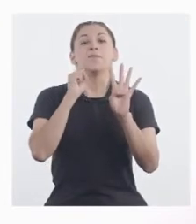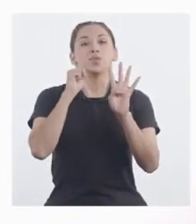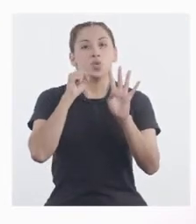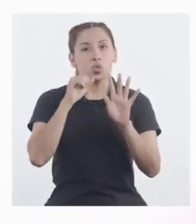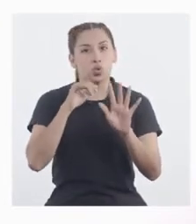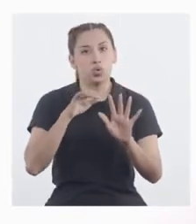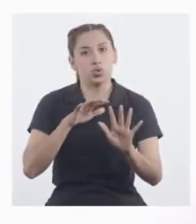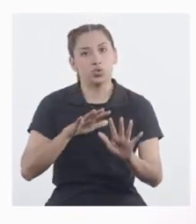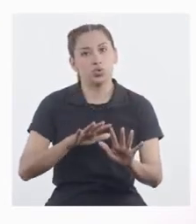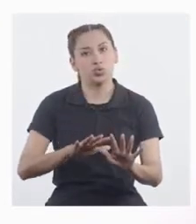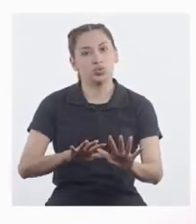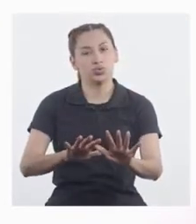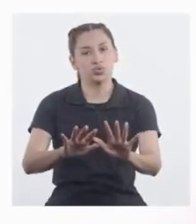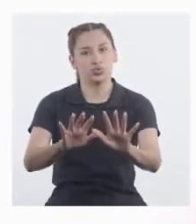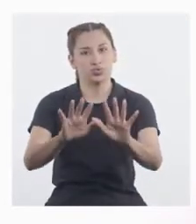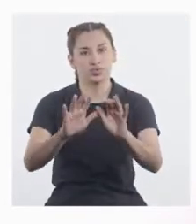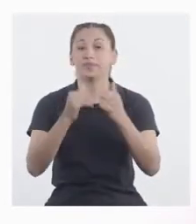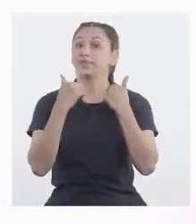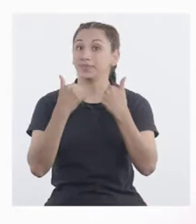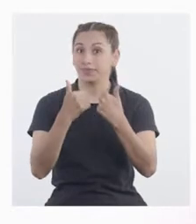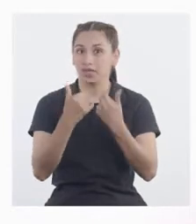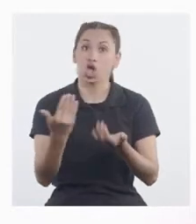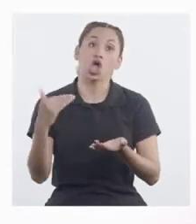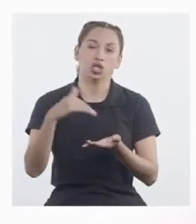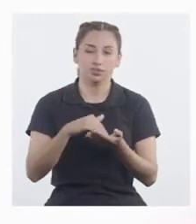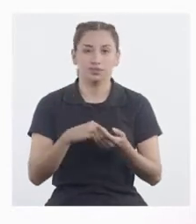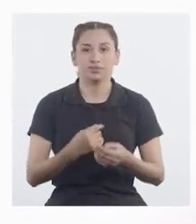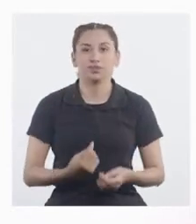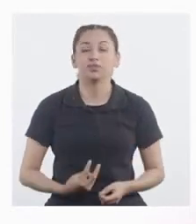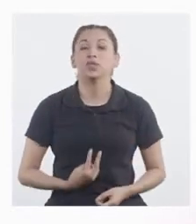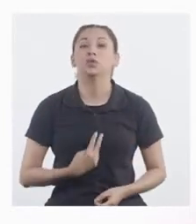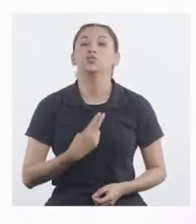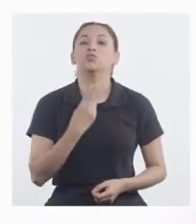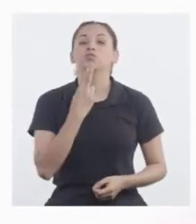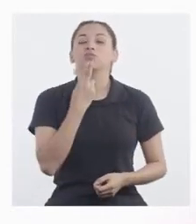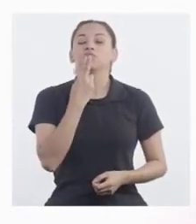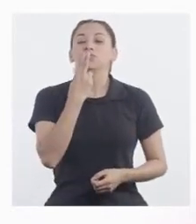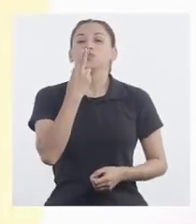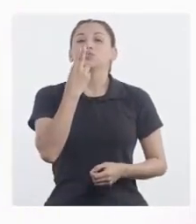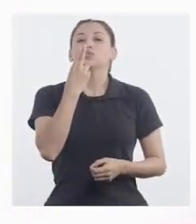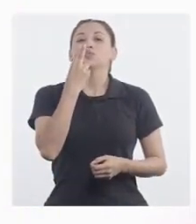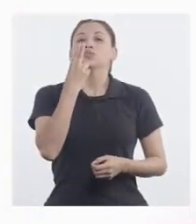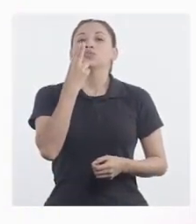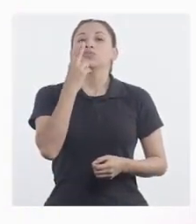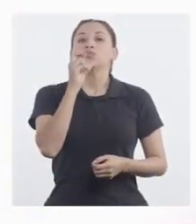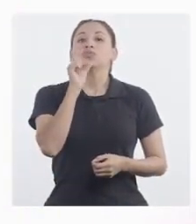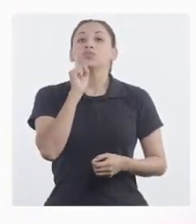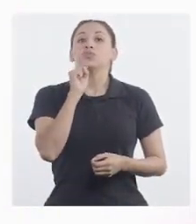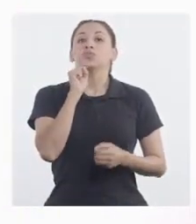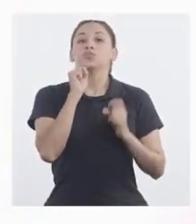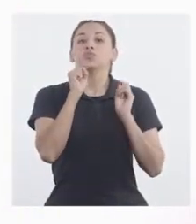Y botamos. Muy bien, una más. Inhalamos.